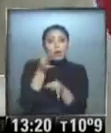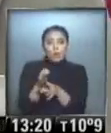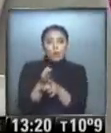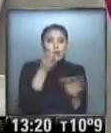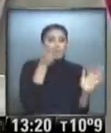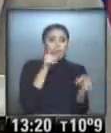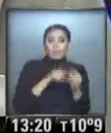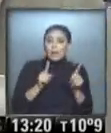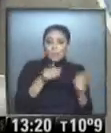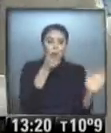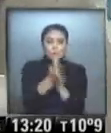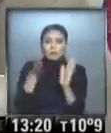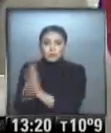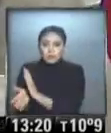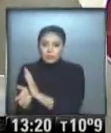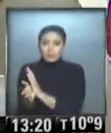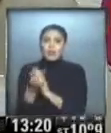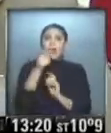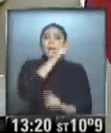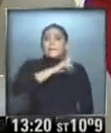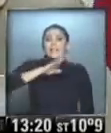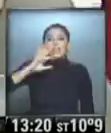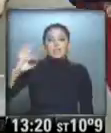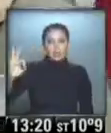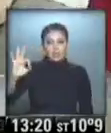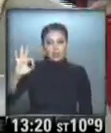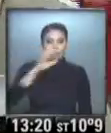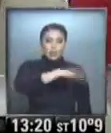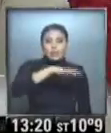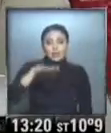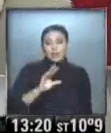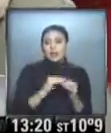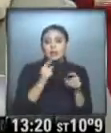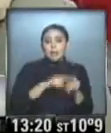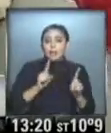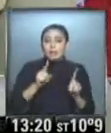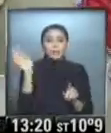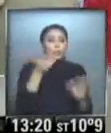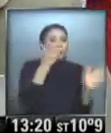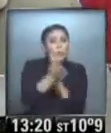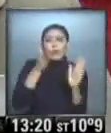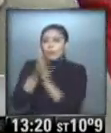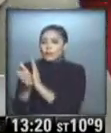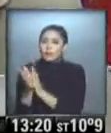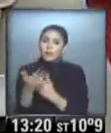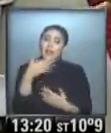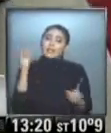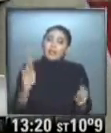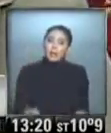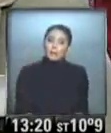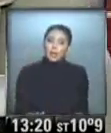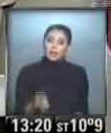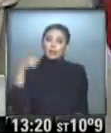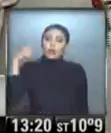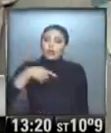tiempo. Estamos evacuando 1.500 menores al mismo tiempo. Y además está